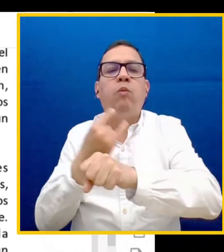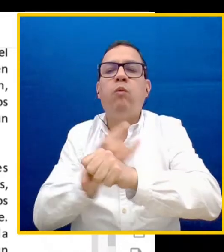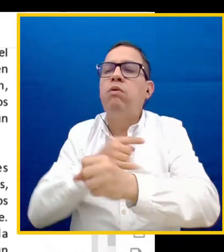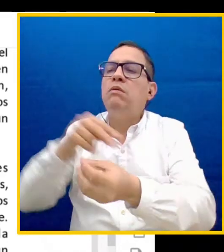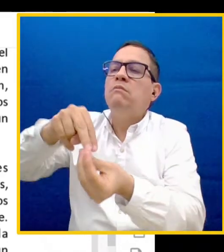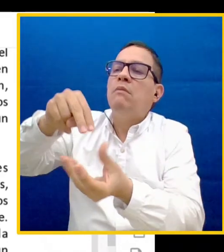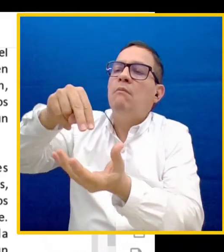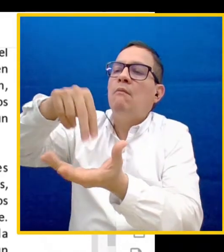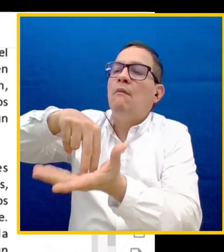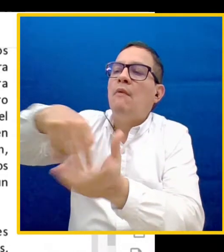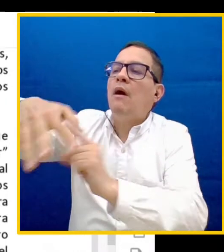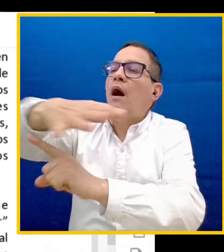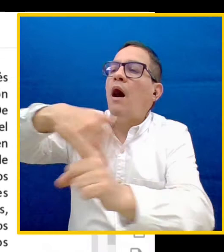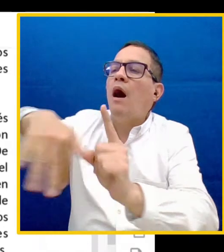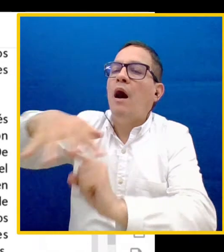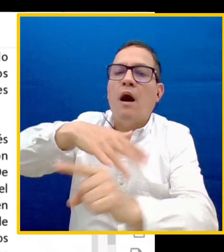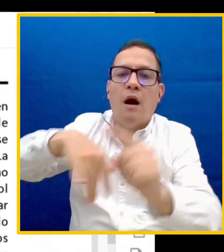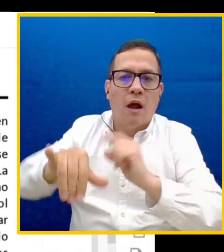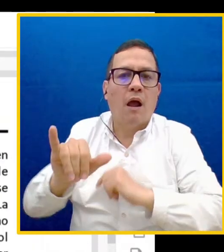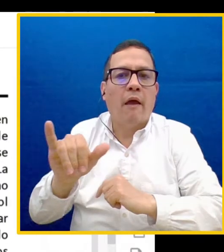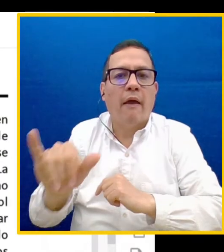los fenómenos ocurren.